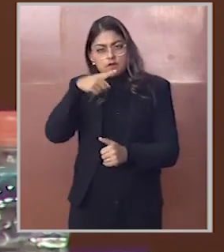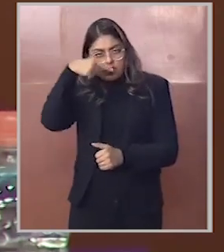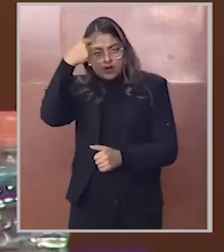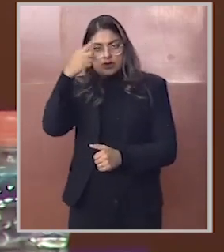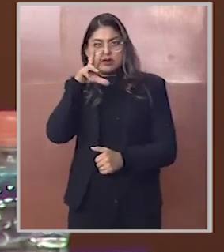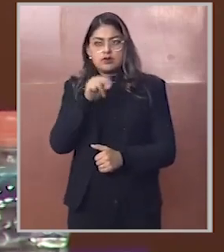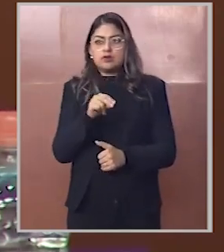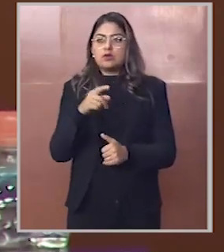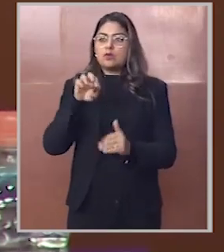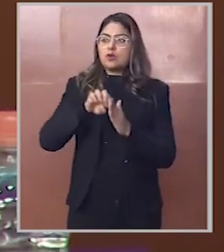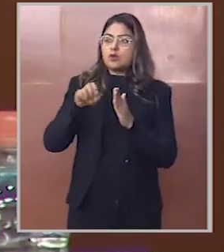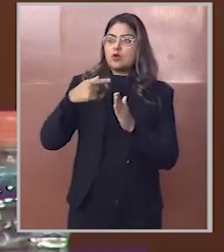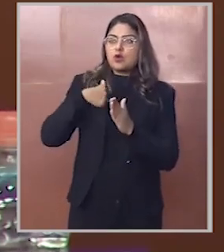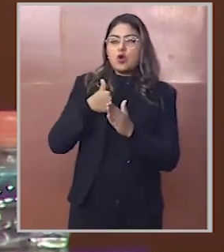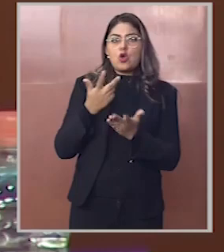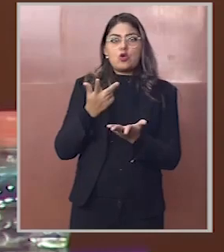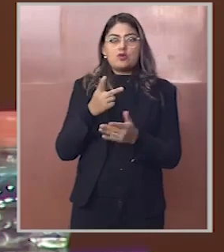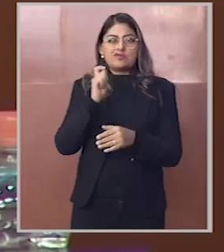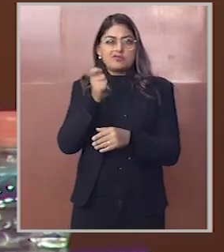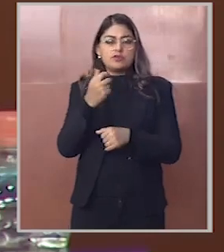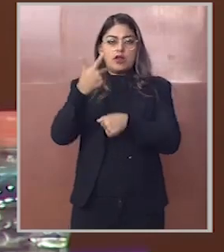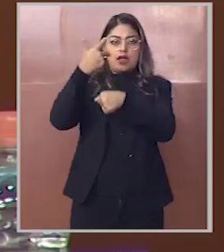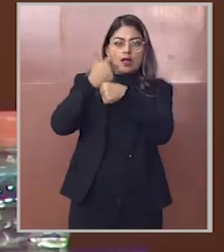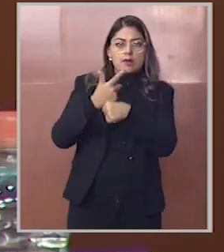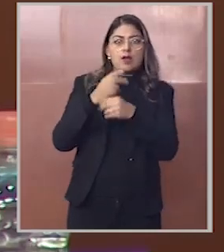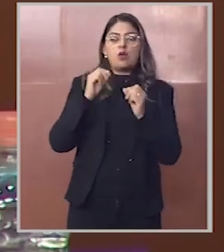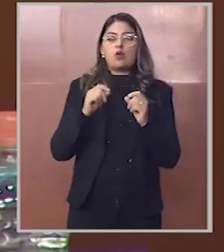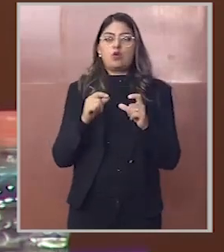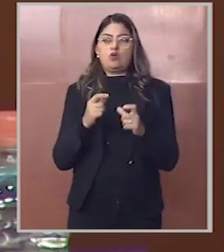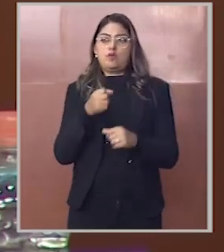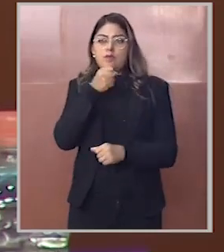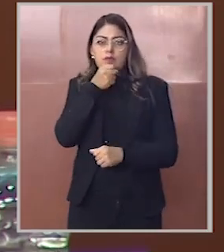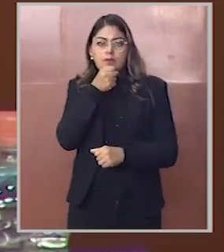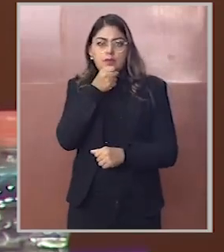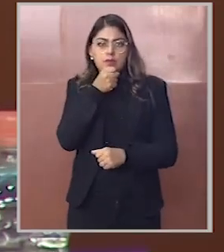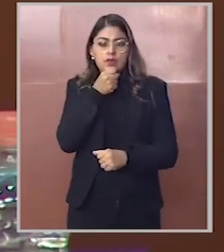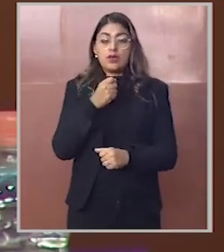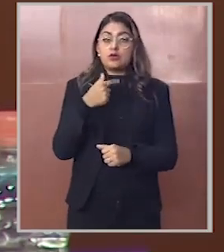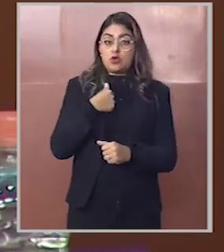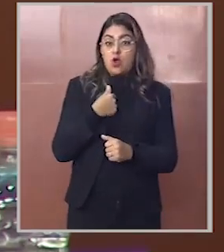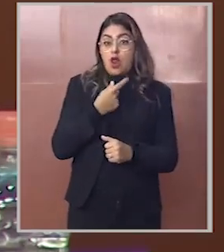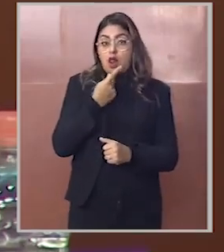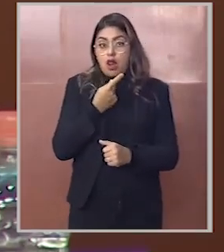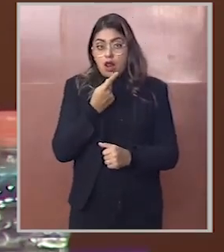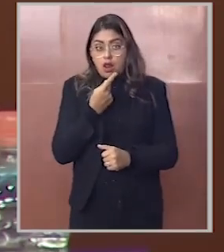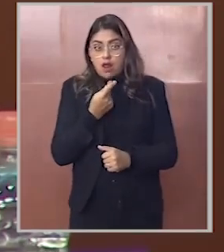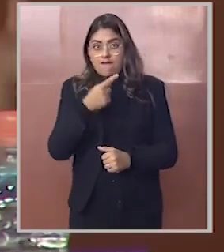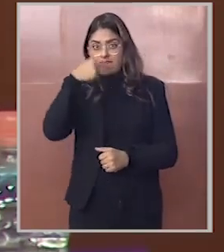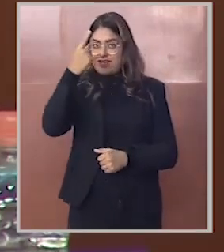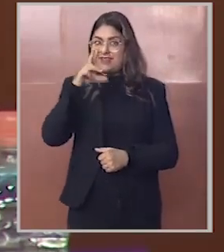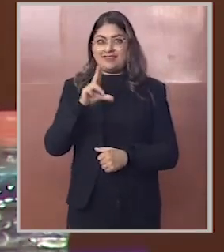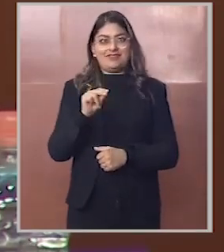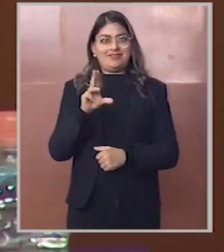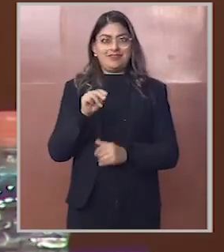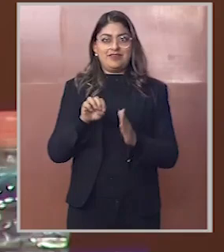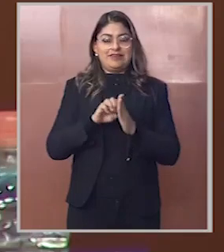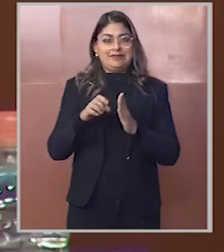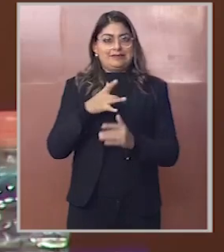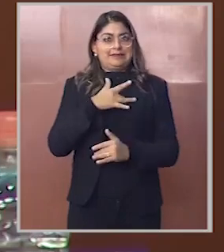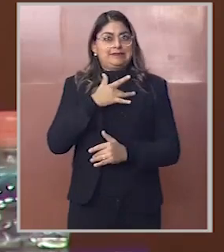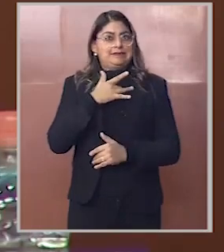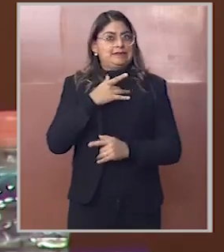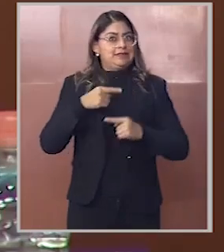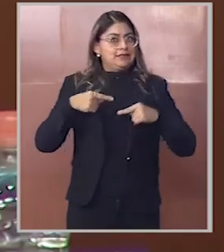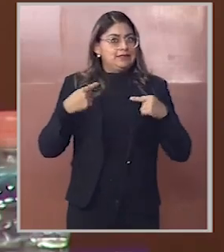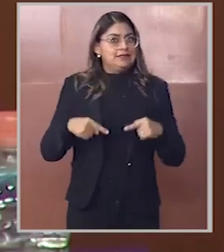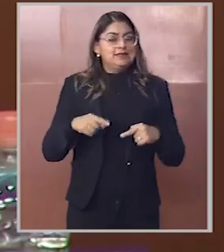o frente a un micrófono y grabarlo y decir qué miedo que va a estar para todo el mundo no y qué tal si me critican decían algunas